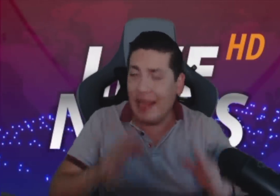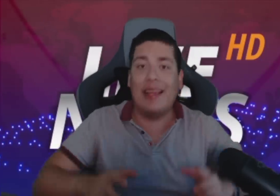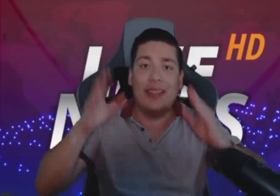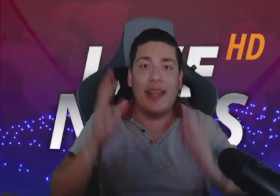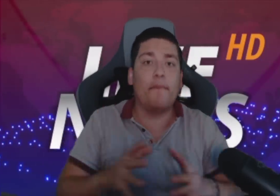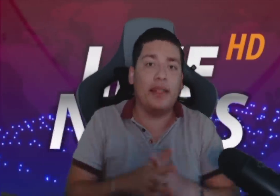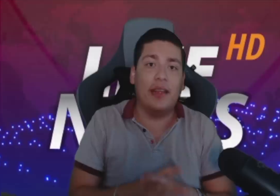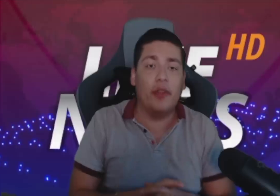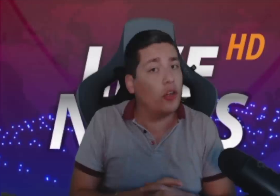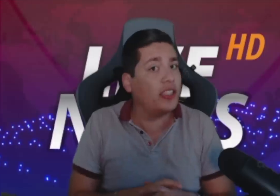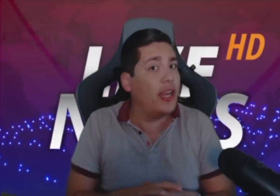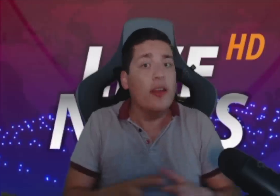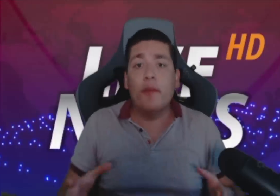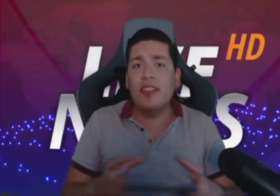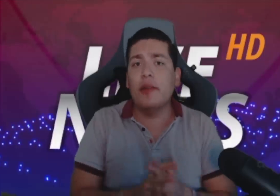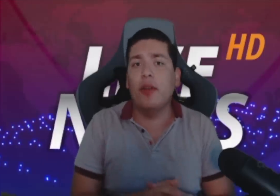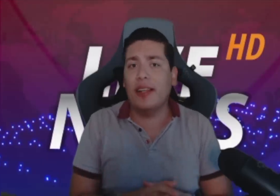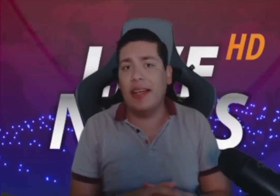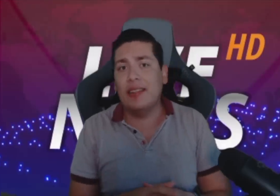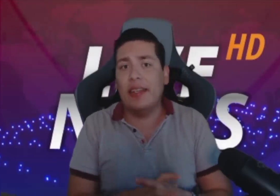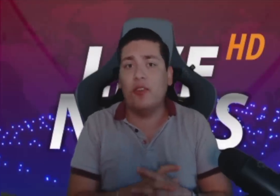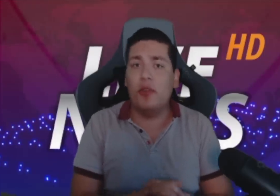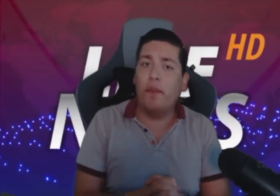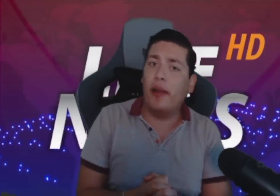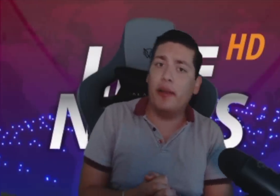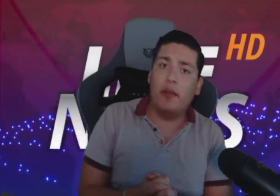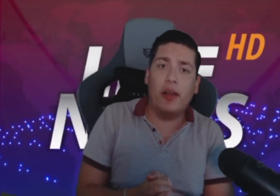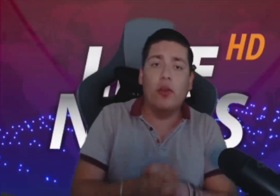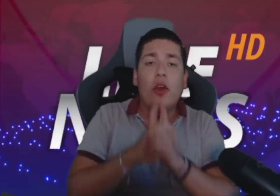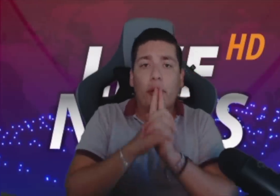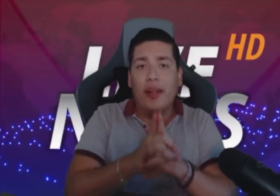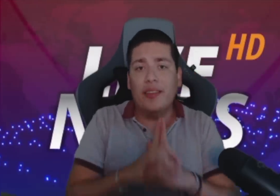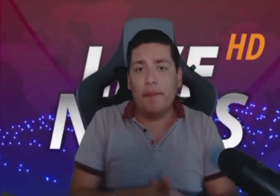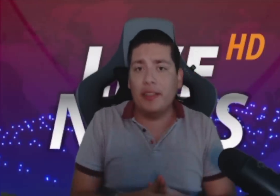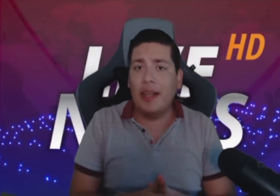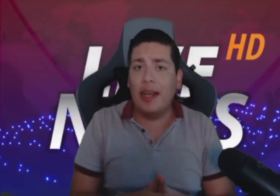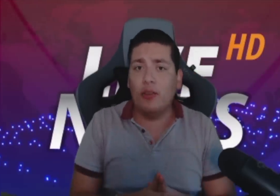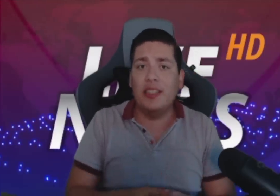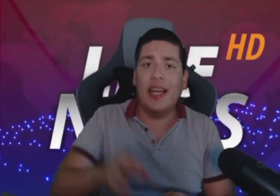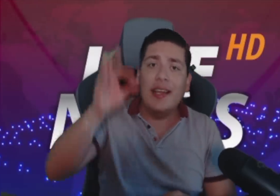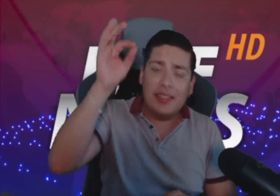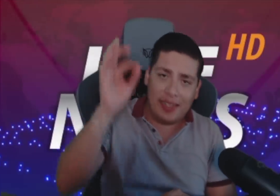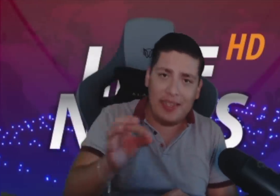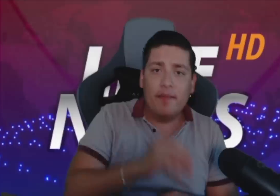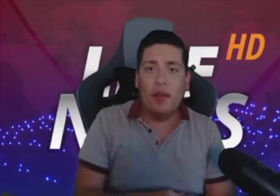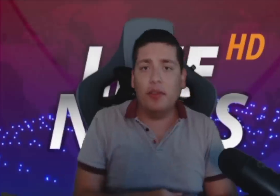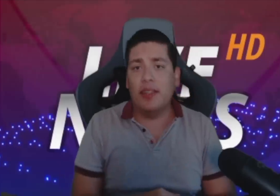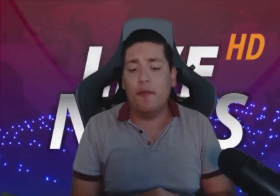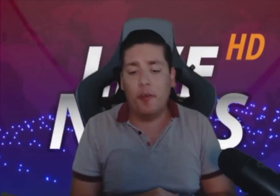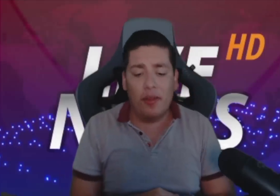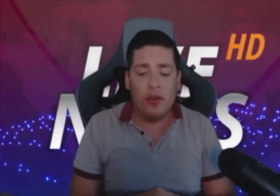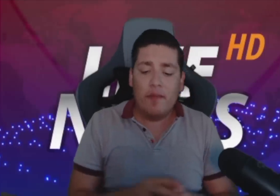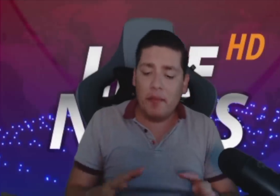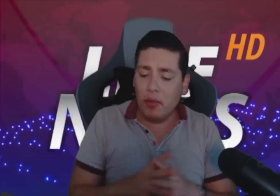que la neta se están pasando de rosca? Pues te invito a que te quedes aquí conmigo para averiguarlo. Pero antes de pasar a la noticia, si a ti te gusta